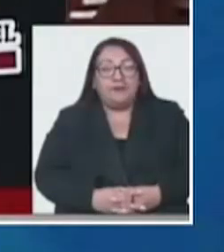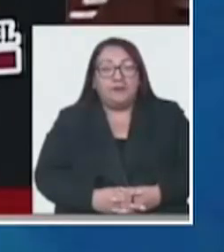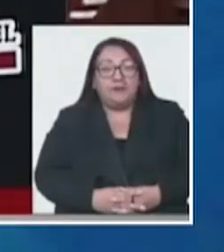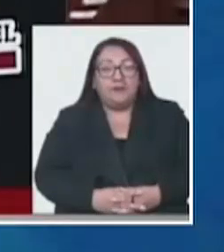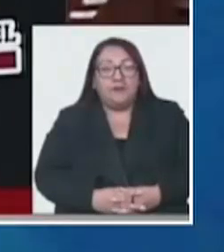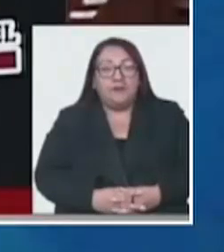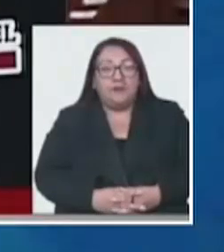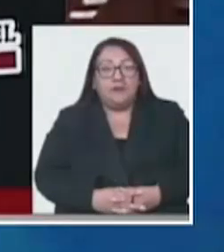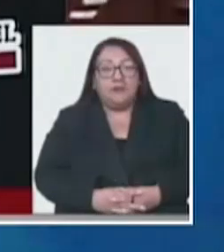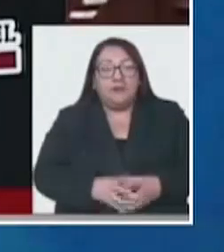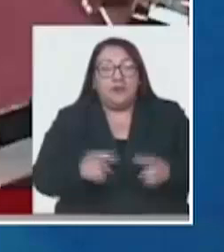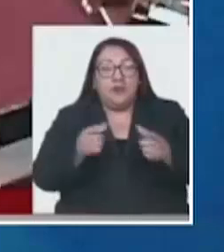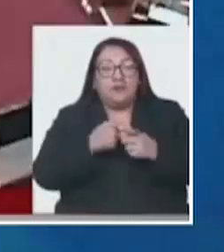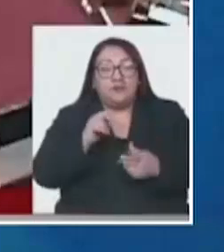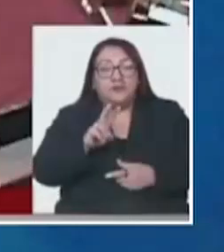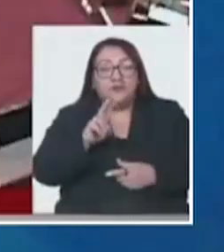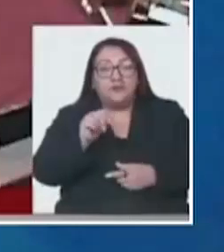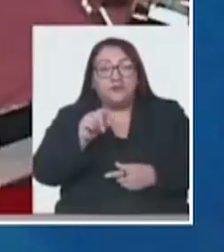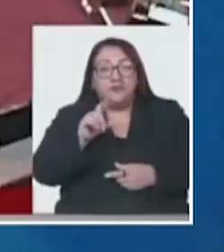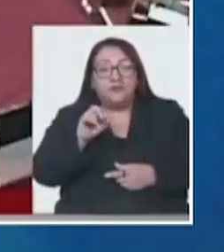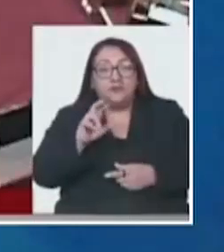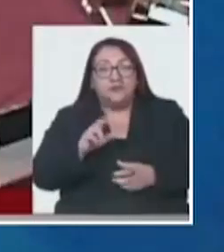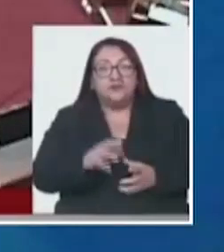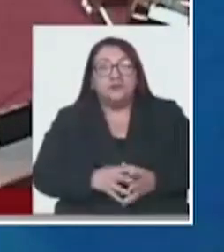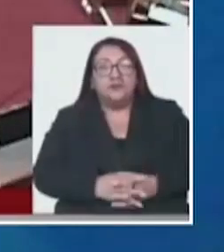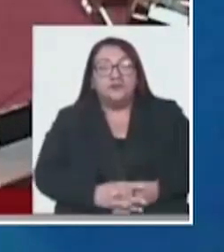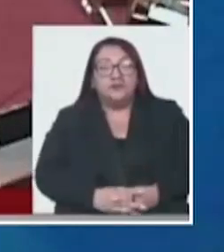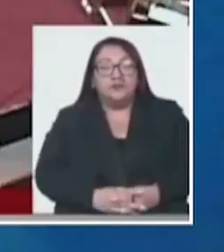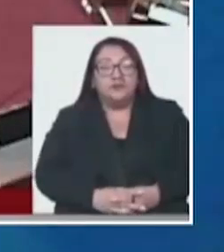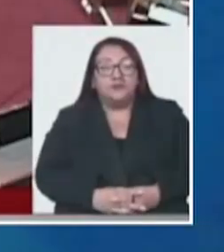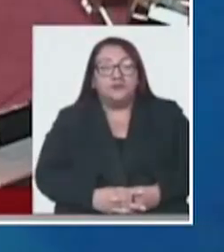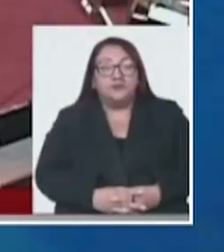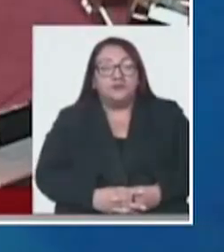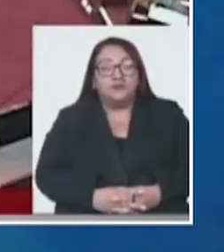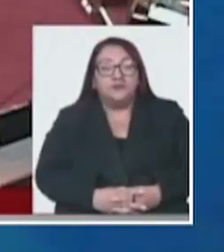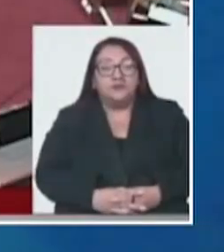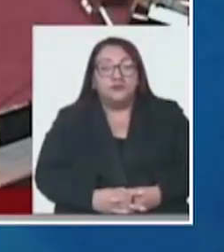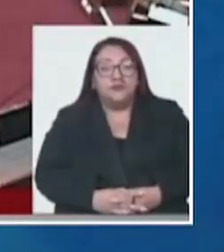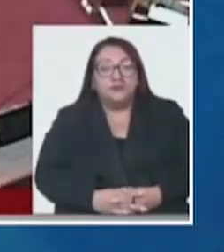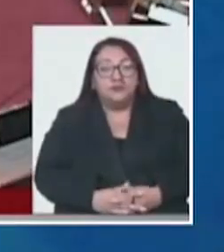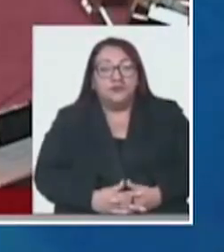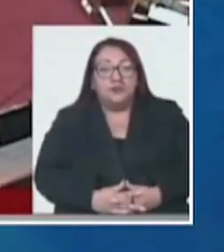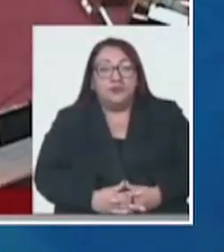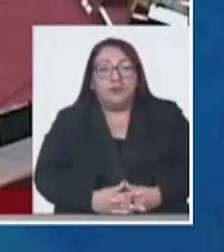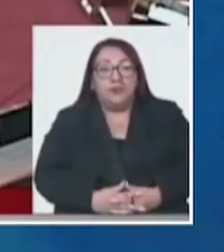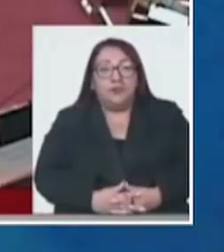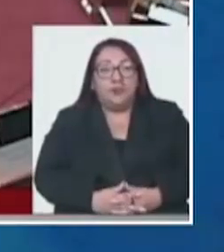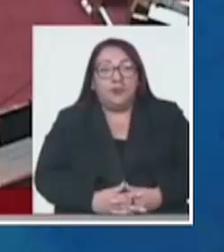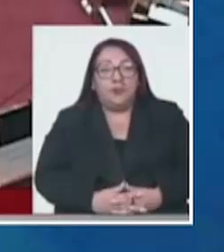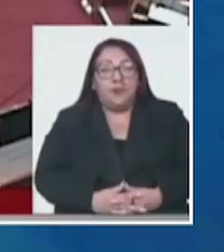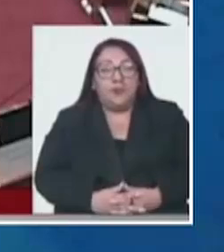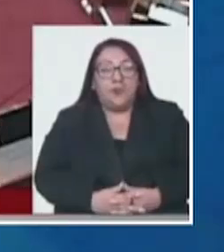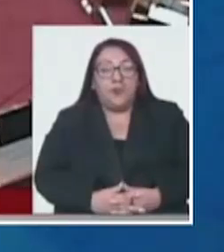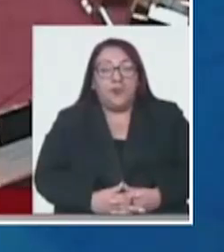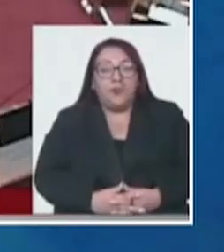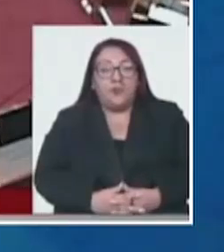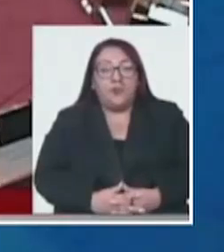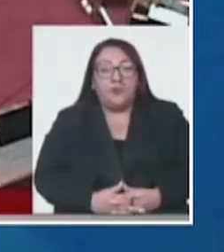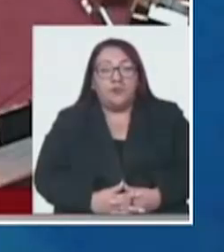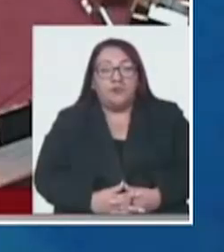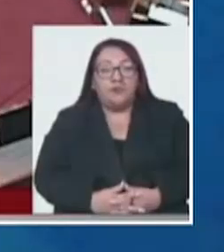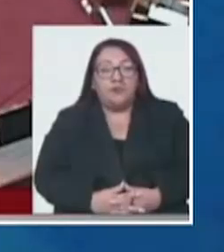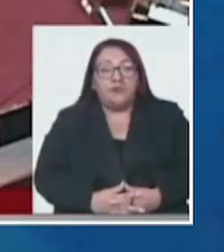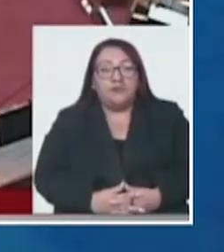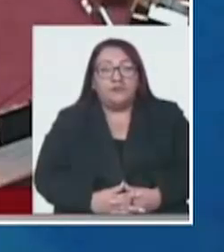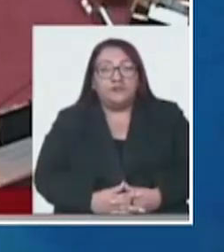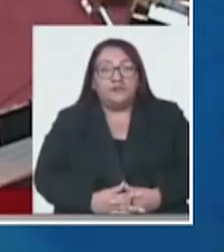a sus casas, afortunadamente, por encima, repito, de otros funcionarios públicos que trabajan de